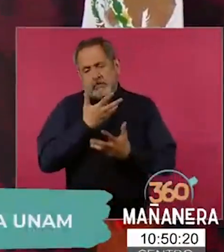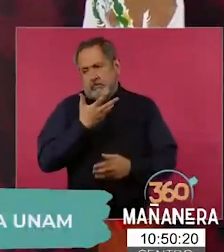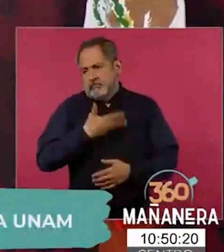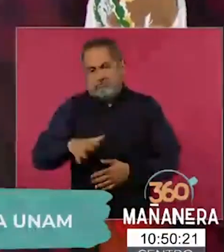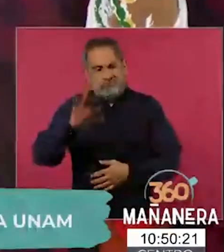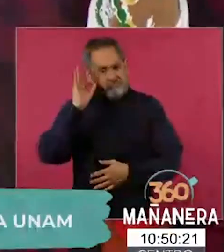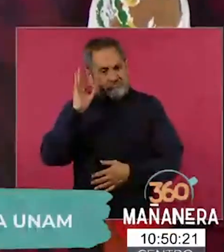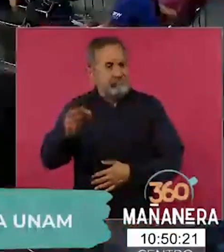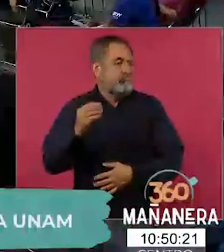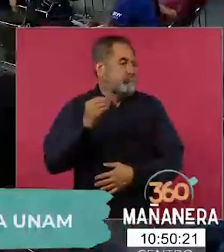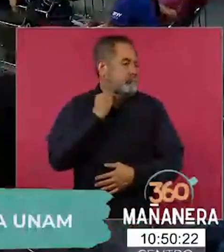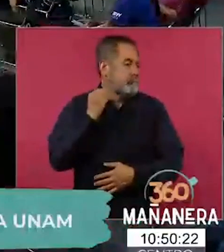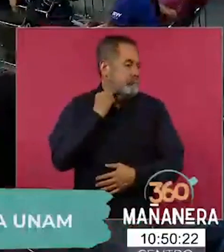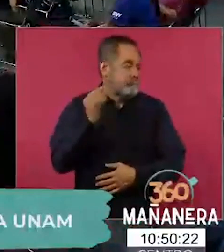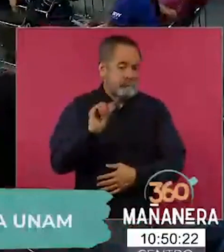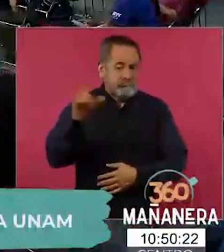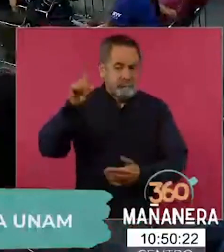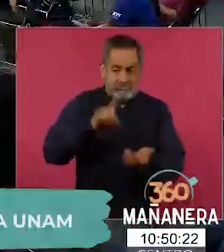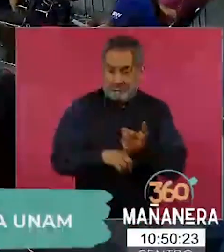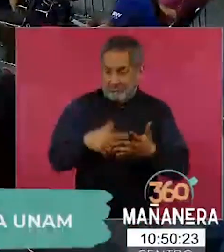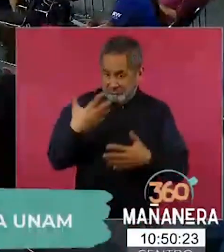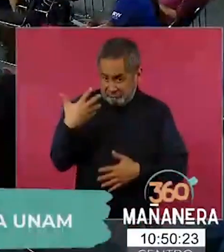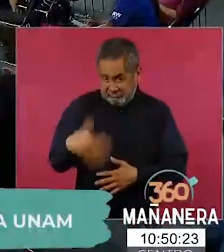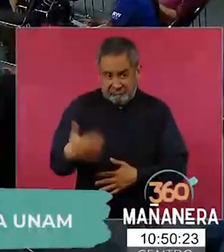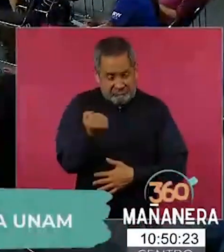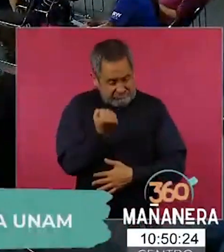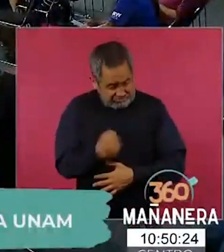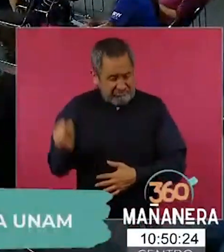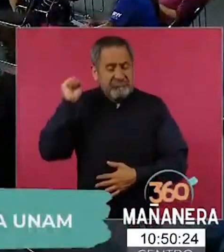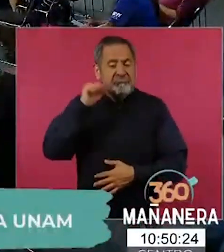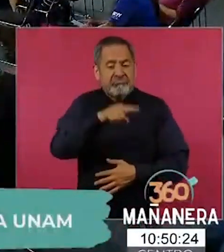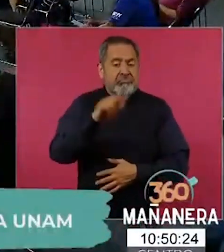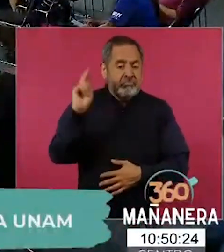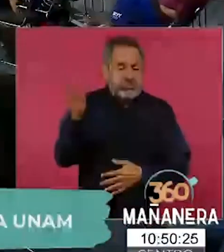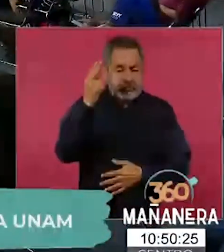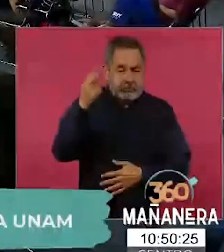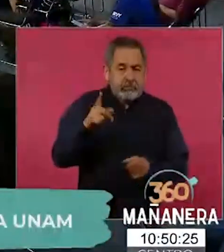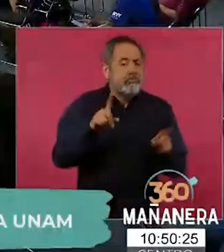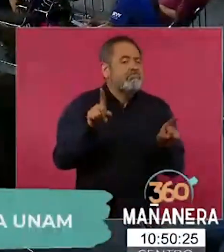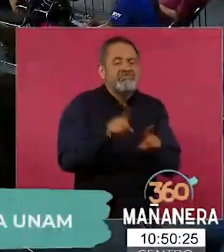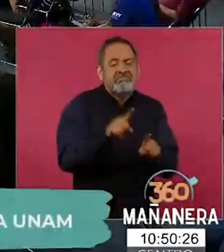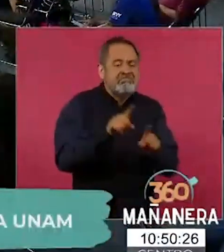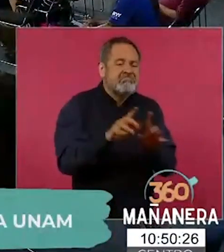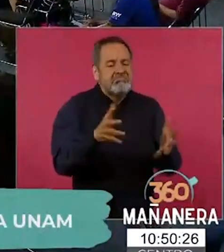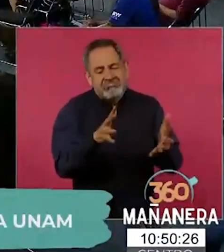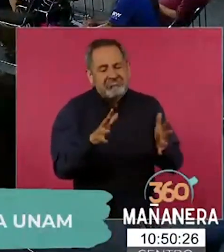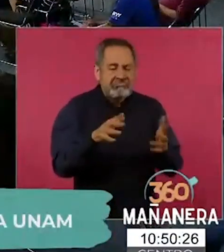derecho, una gran escuela de derecho, pero asiste economía también.